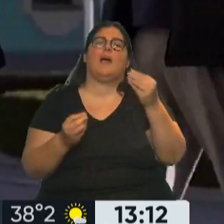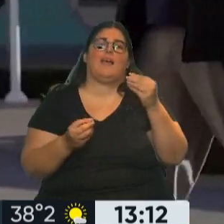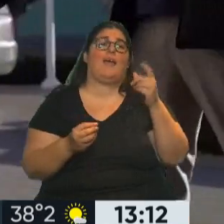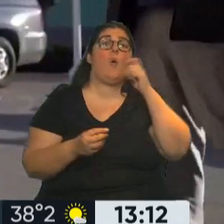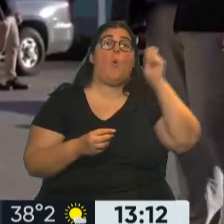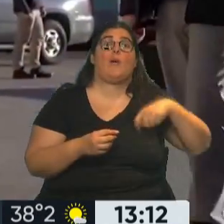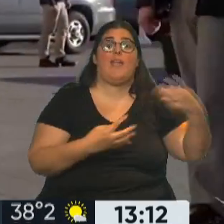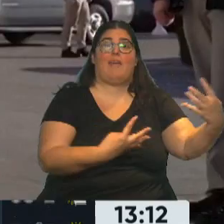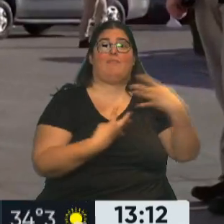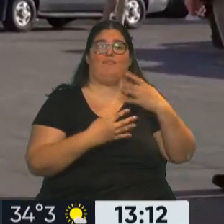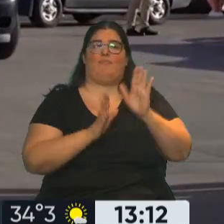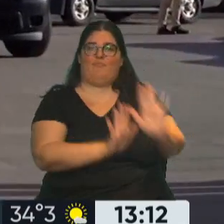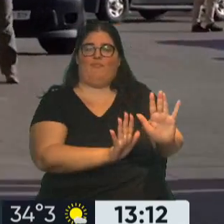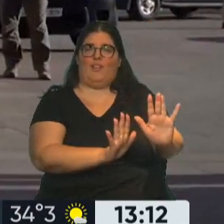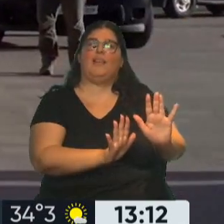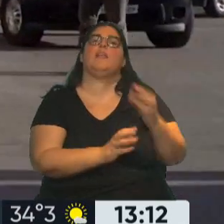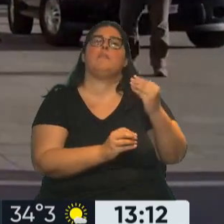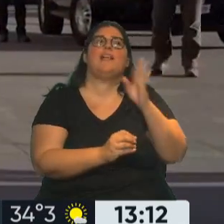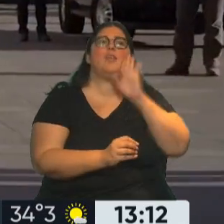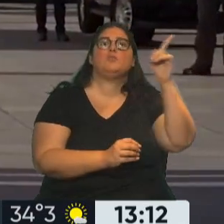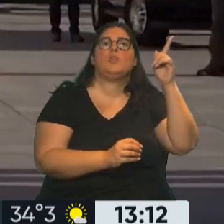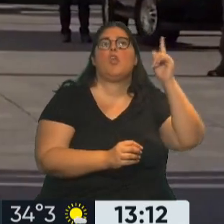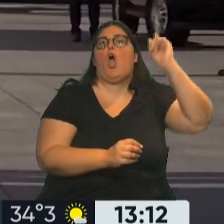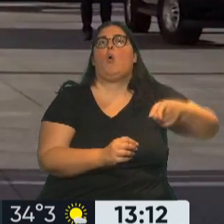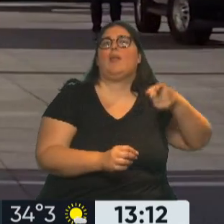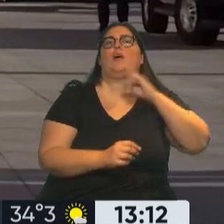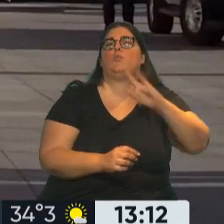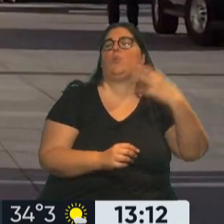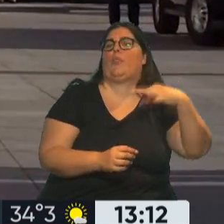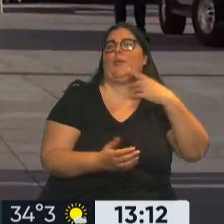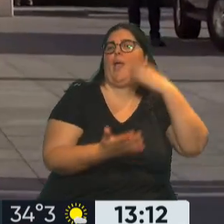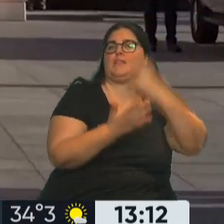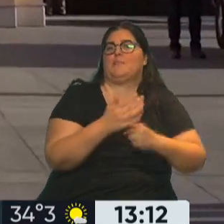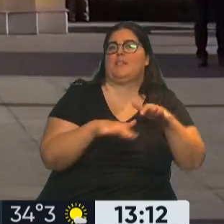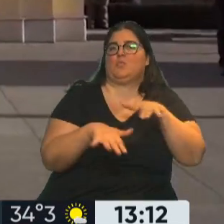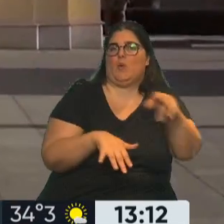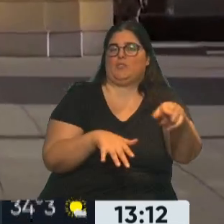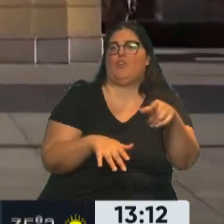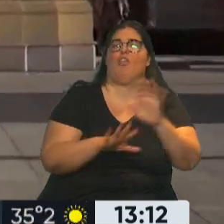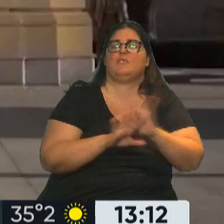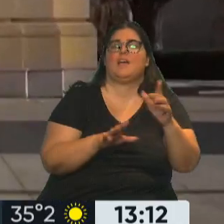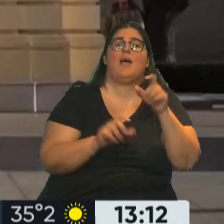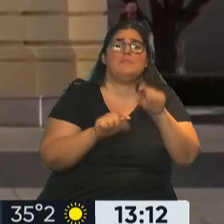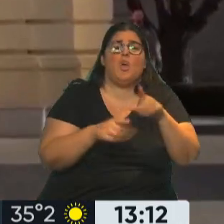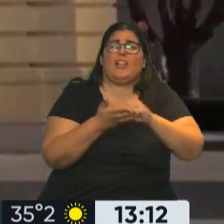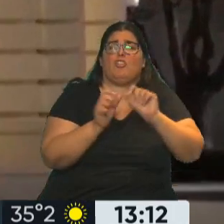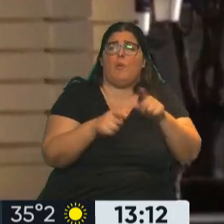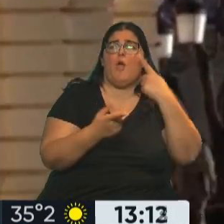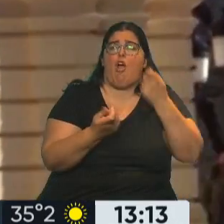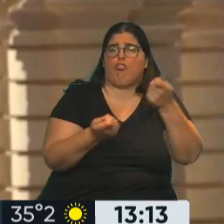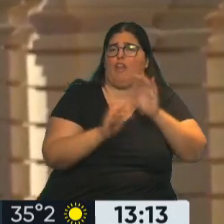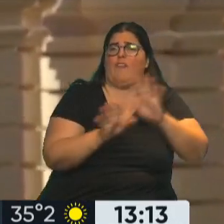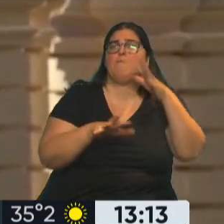lograr que Estados Unidos obligue aev a aceptar el estatus y consolidar su control de los territorios que ocupa poco más del